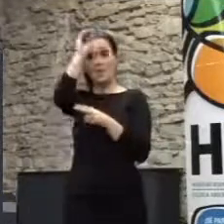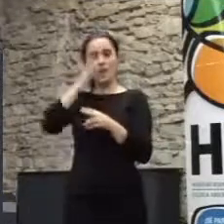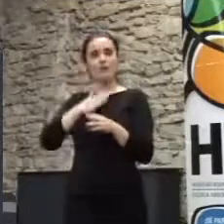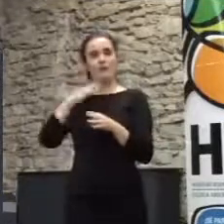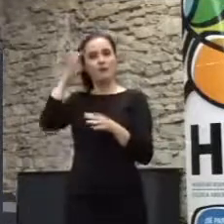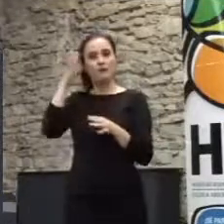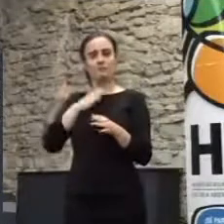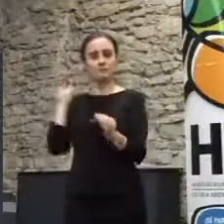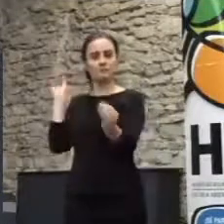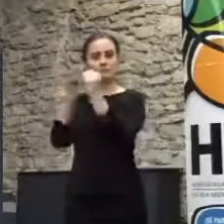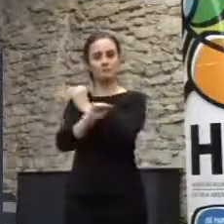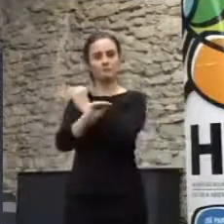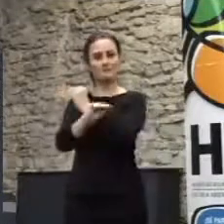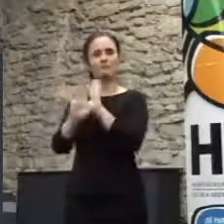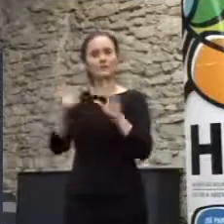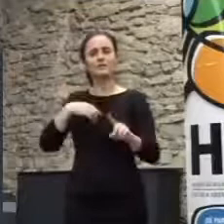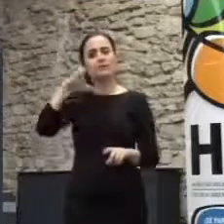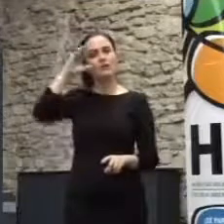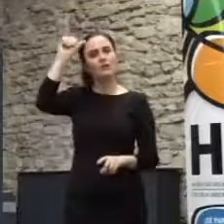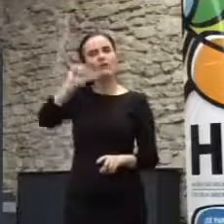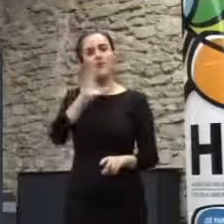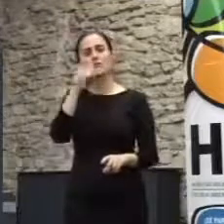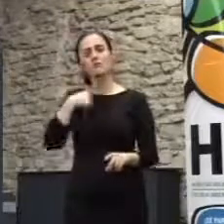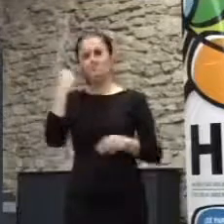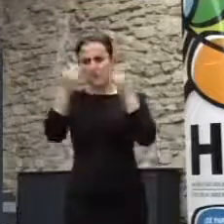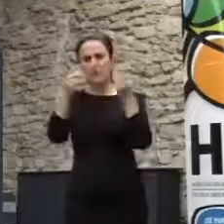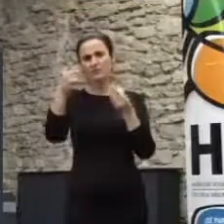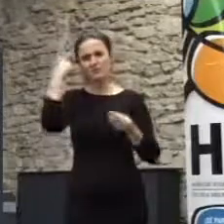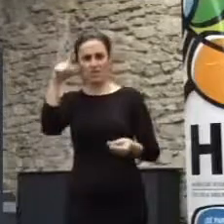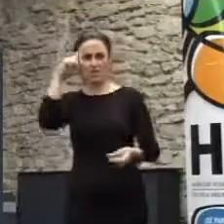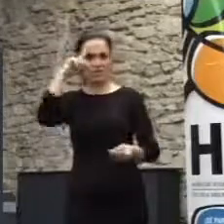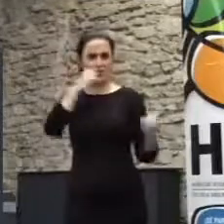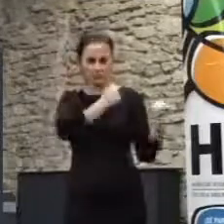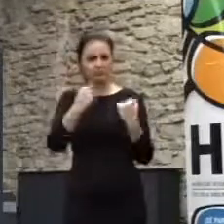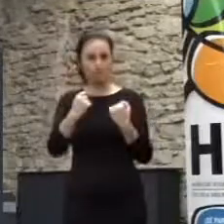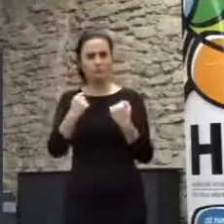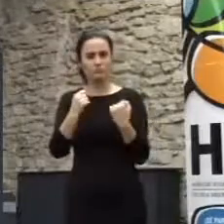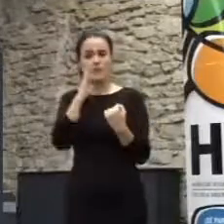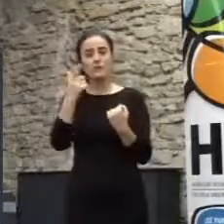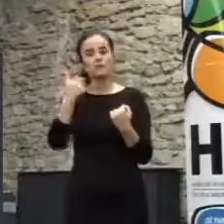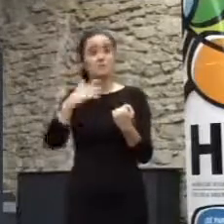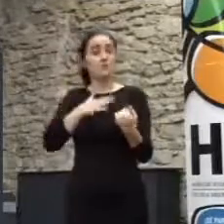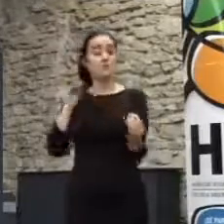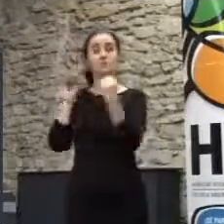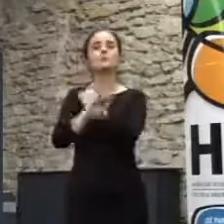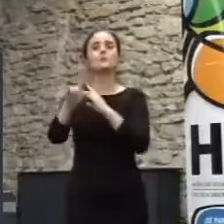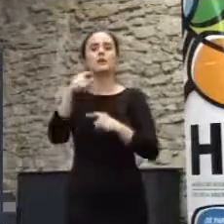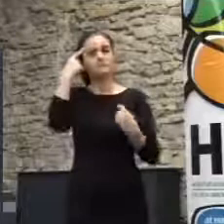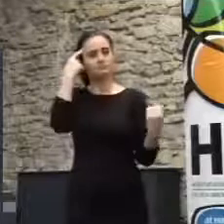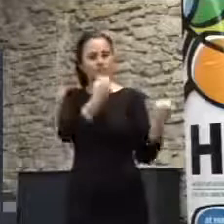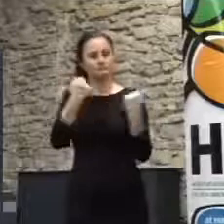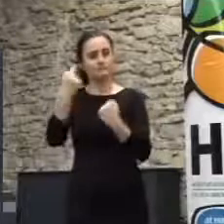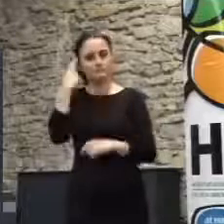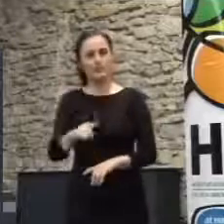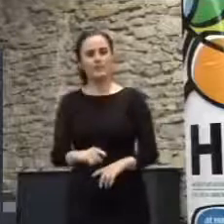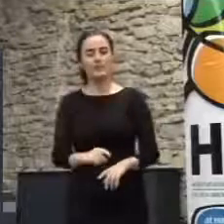les escucho porque me parece que saben de lo que hablan y me ayudan, aunque no piensen como yo. Es decir, al final,